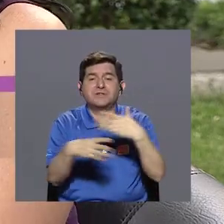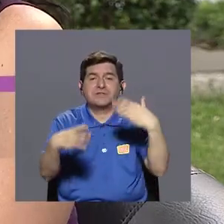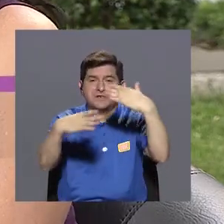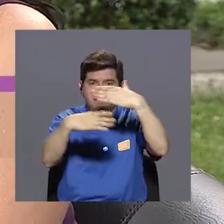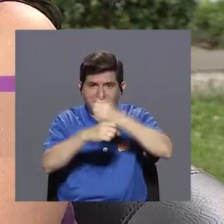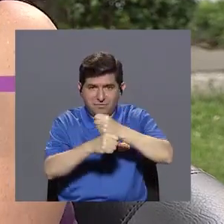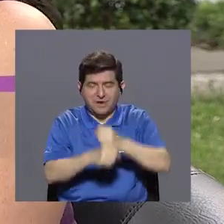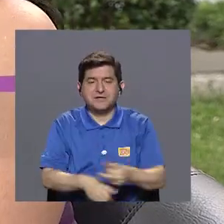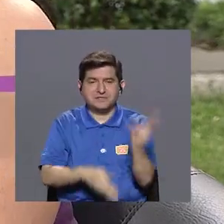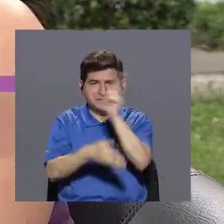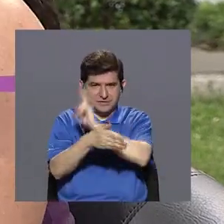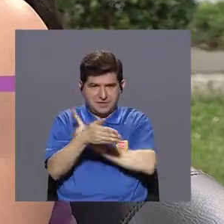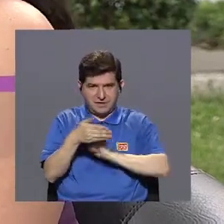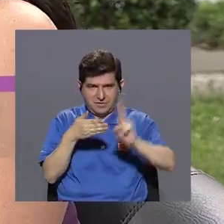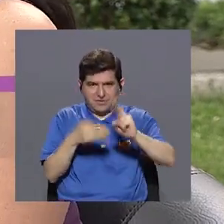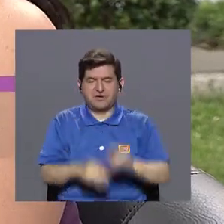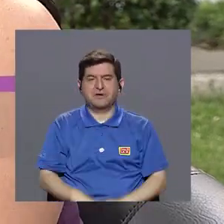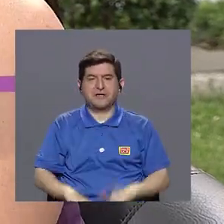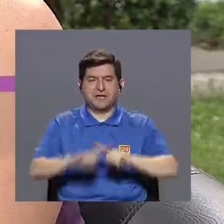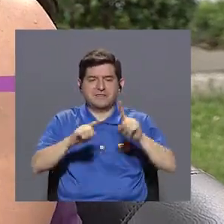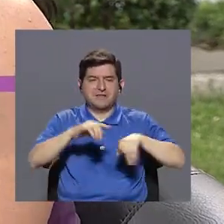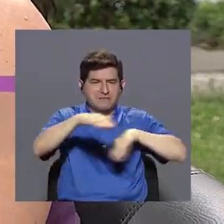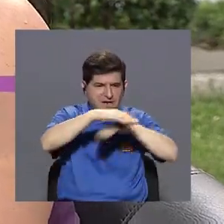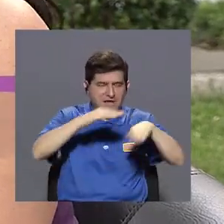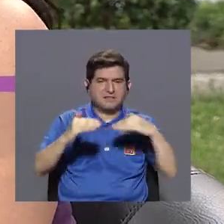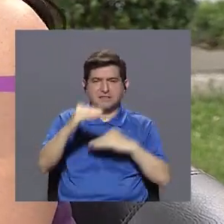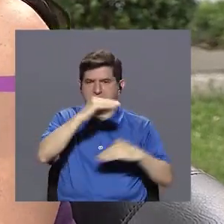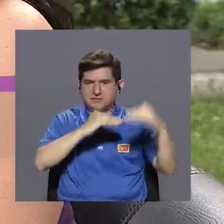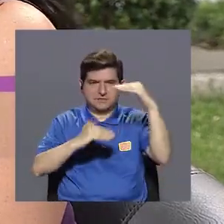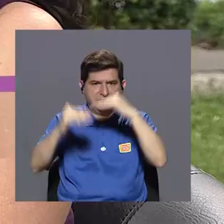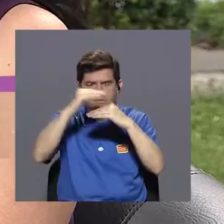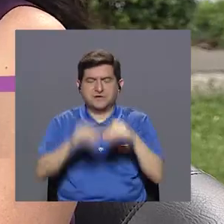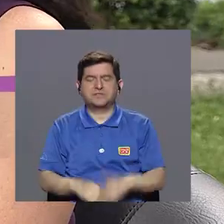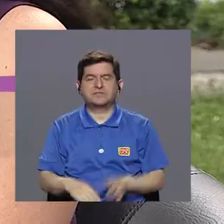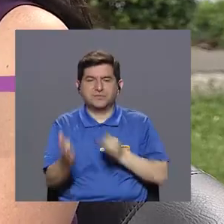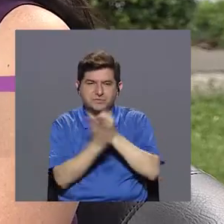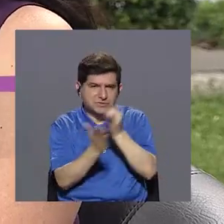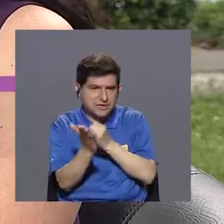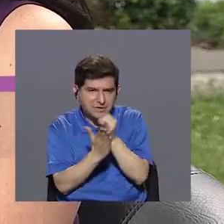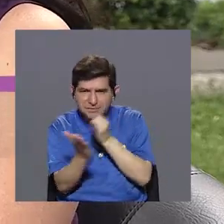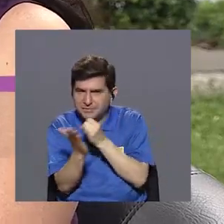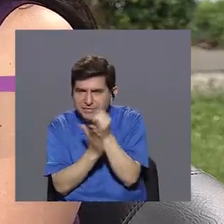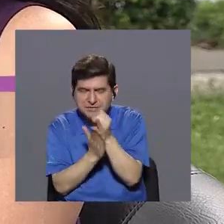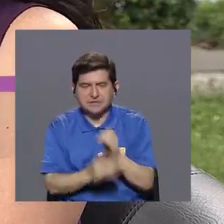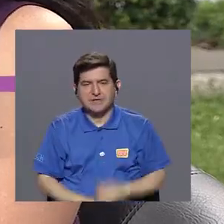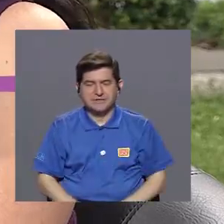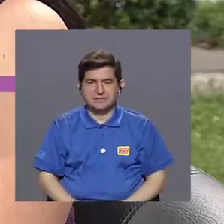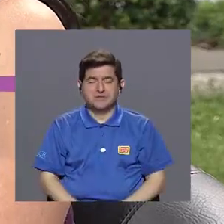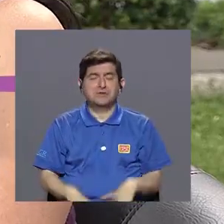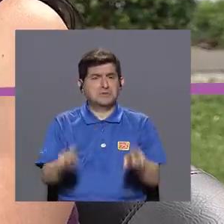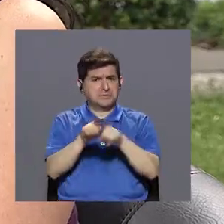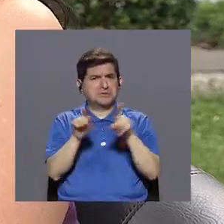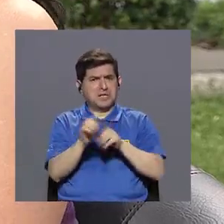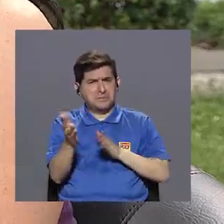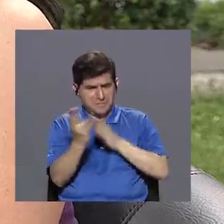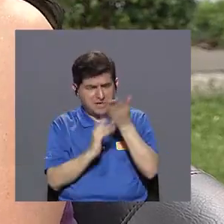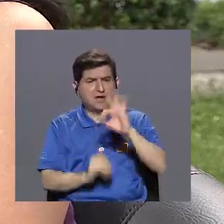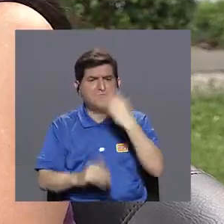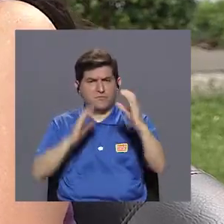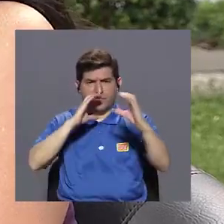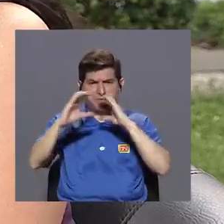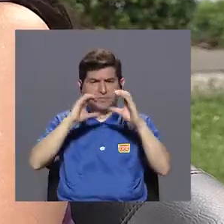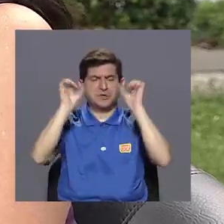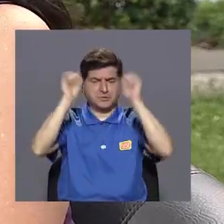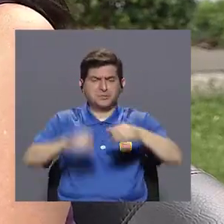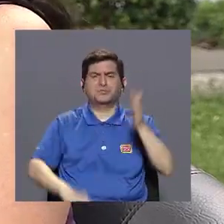trabajo que se hace en la universidad, en las sedes, en los recintos, ¿verdad? También las investigaciones. Entonces, que también a través de